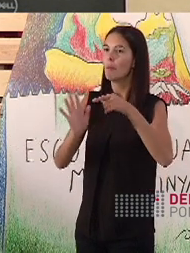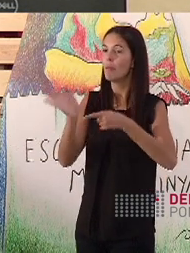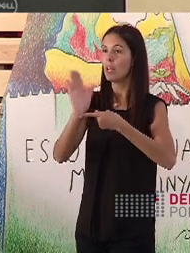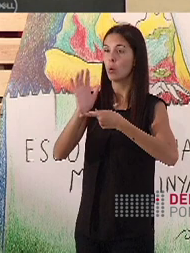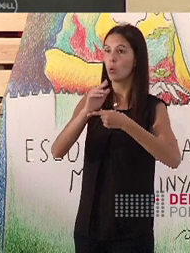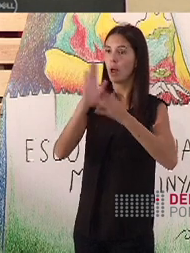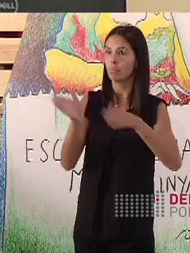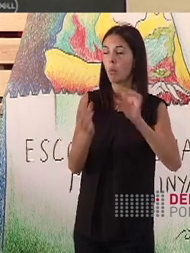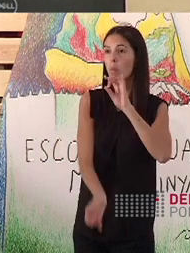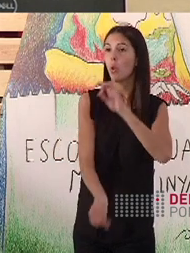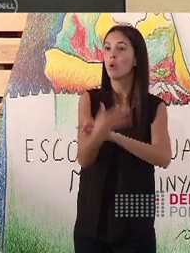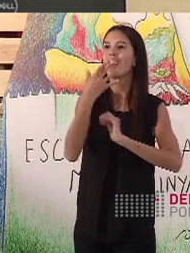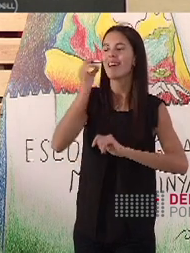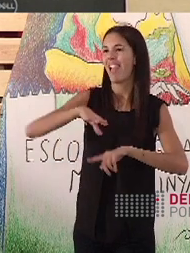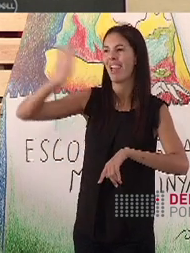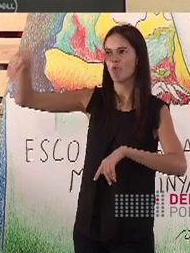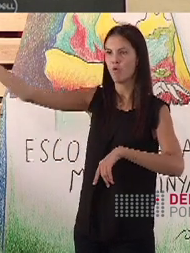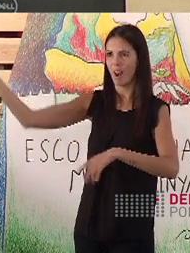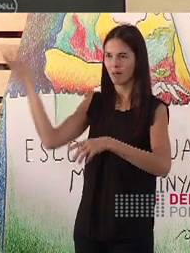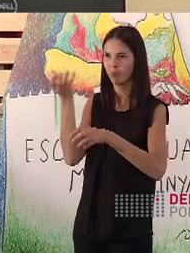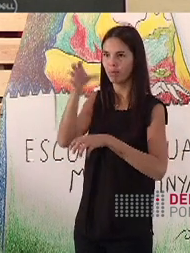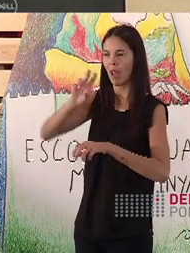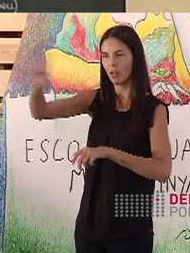hecho, una cosa importante, nosotras conocimos este